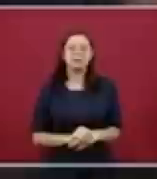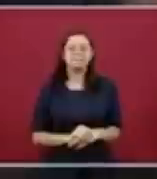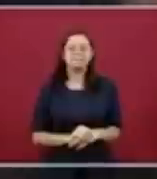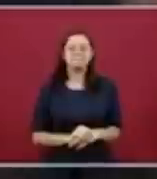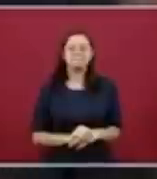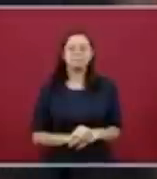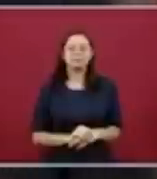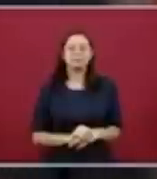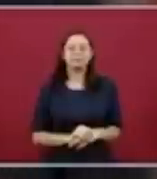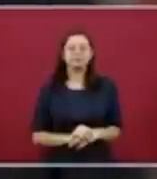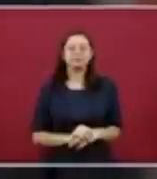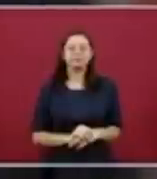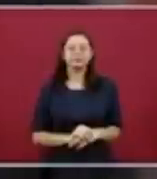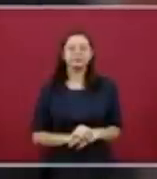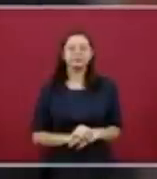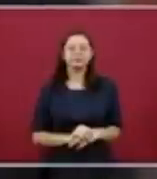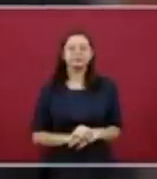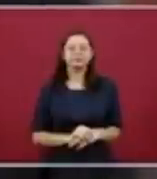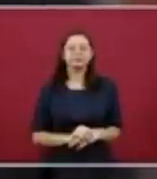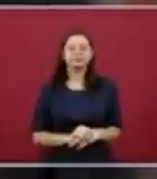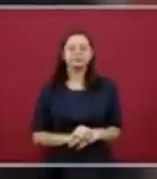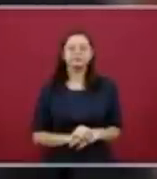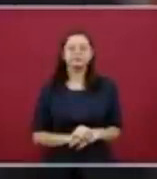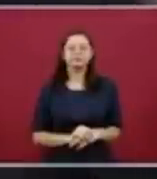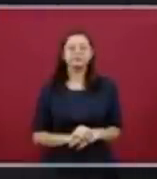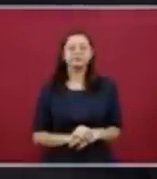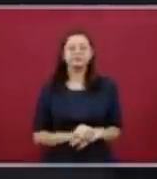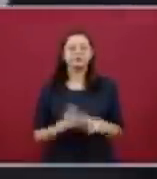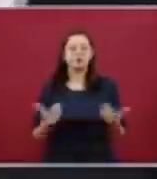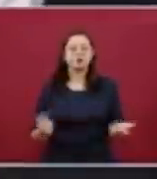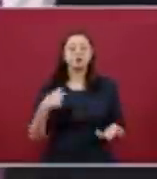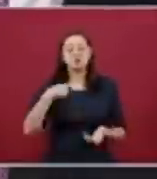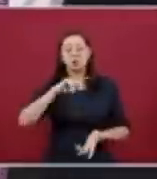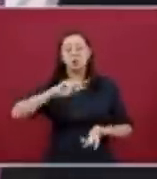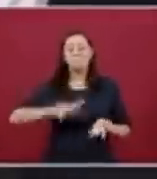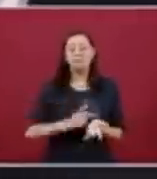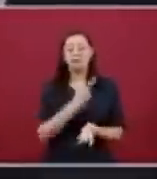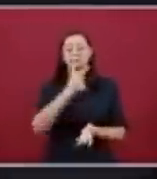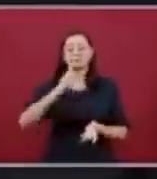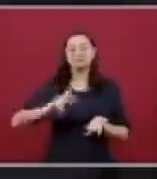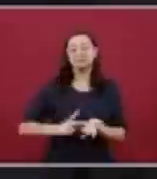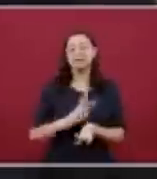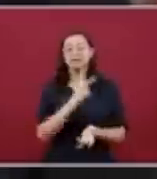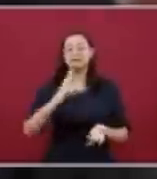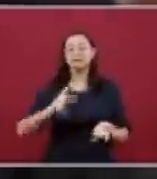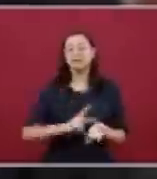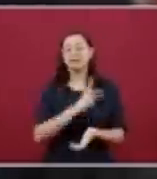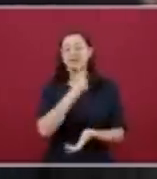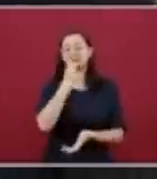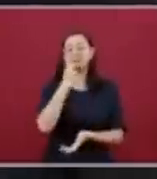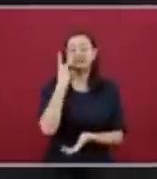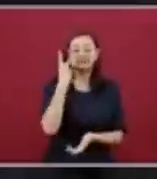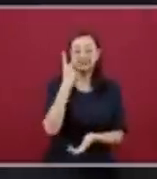Yo cada vez que hablo de esto quisiera